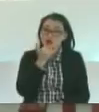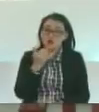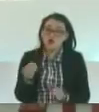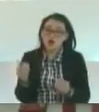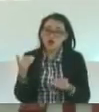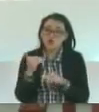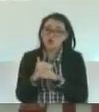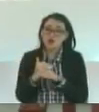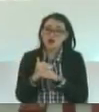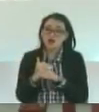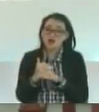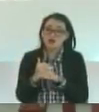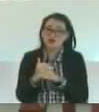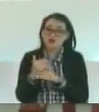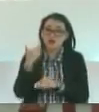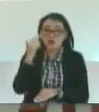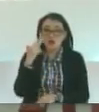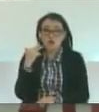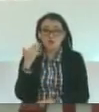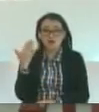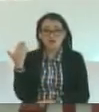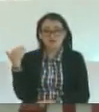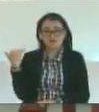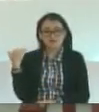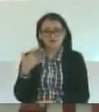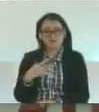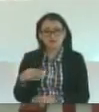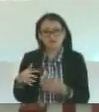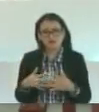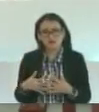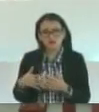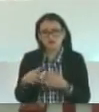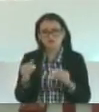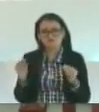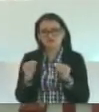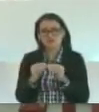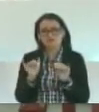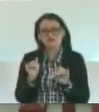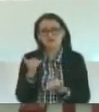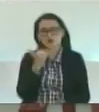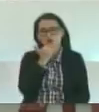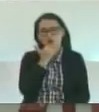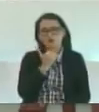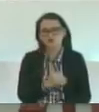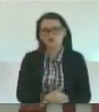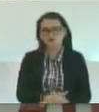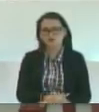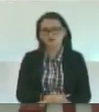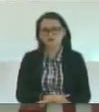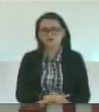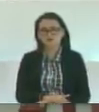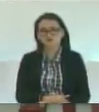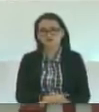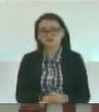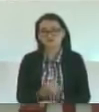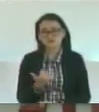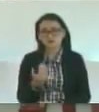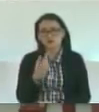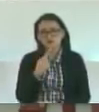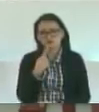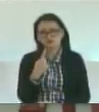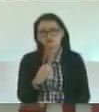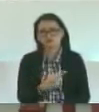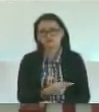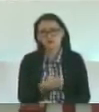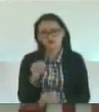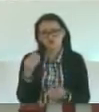y de Obama. Han profundizado el error de Bush y Obama. Y te puedo decir más, tú vives